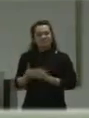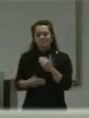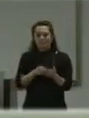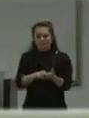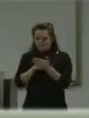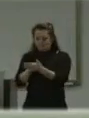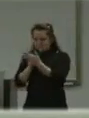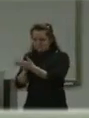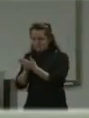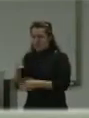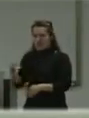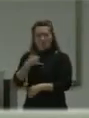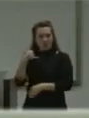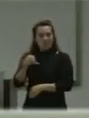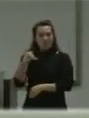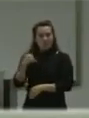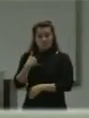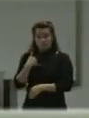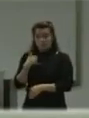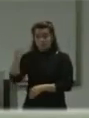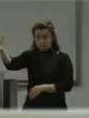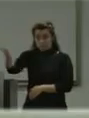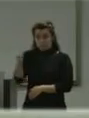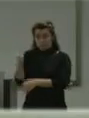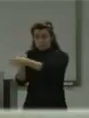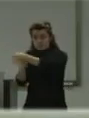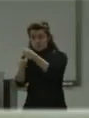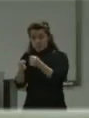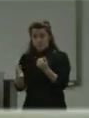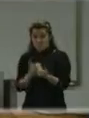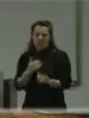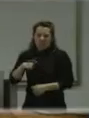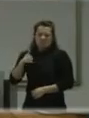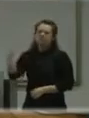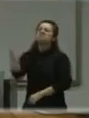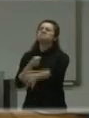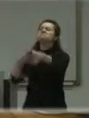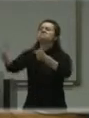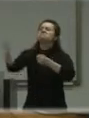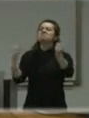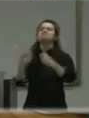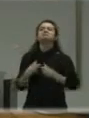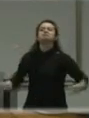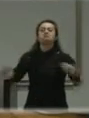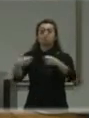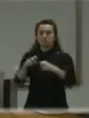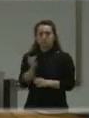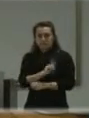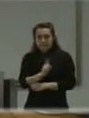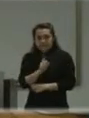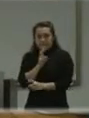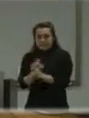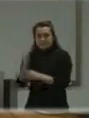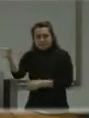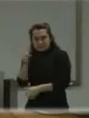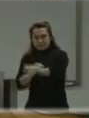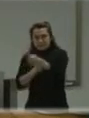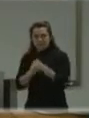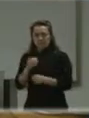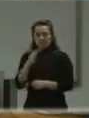los jóvenes conseguir los jóvenes siempre cuento que no fue fácil el rango de edad era un Rango de edad